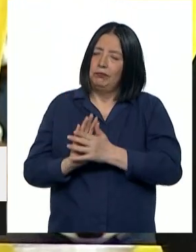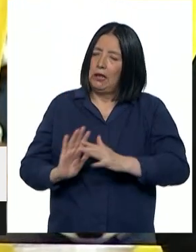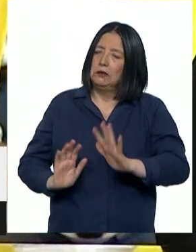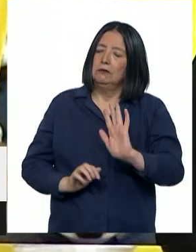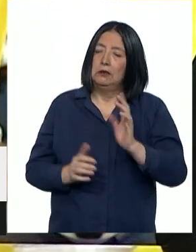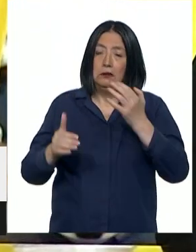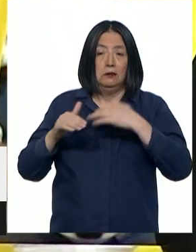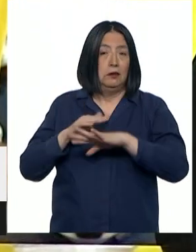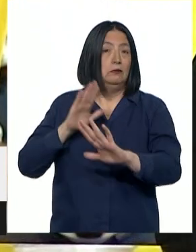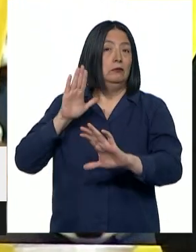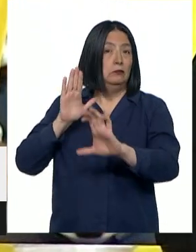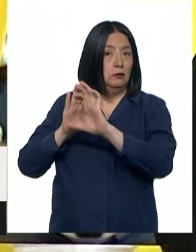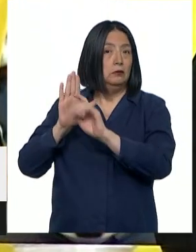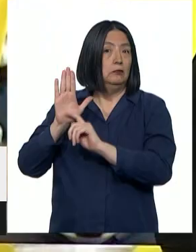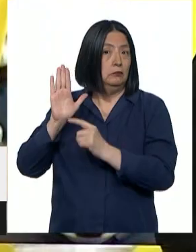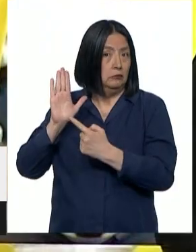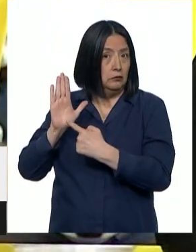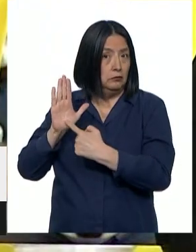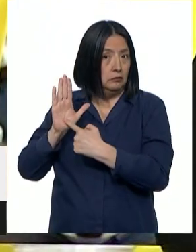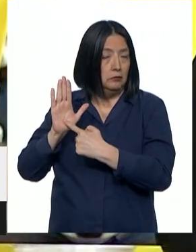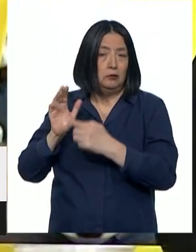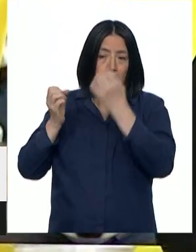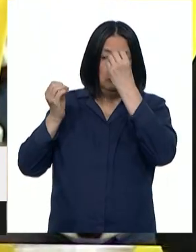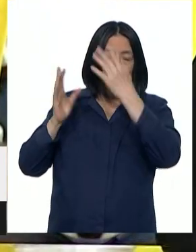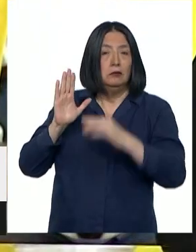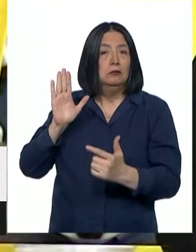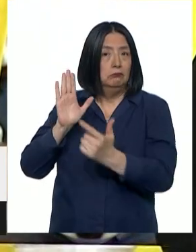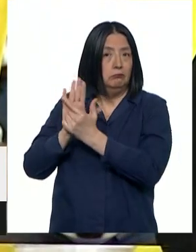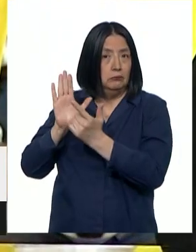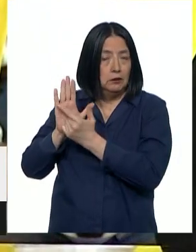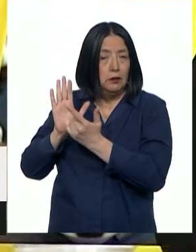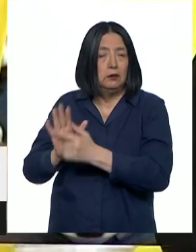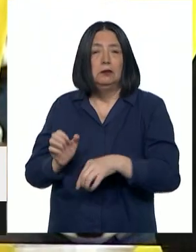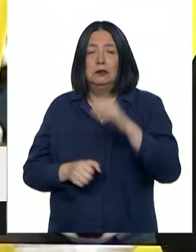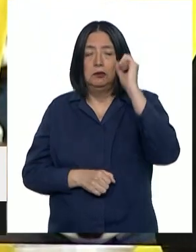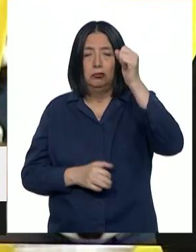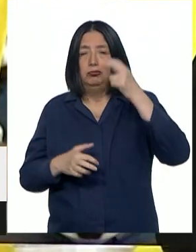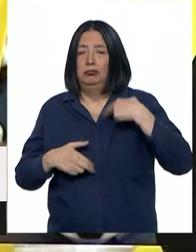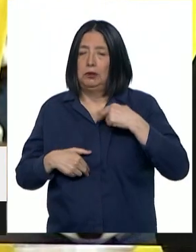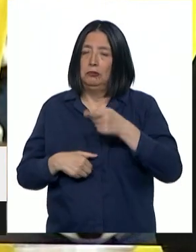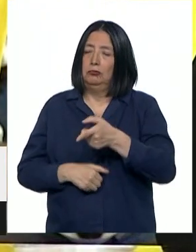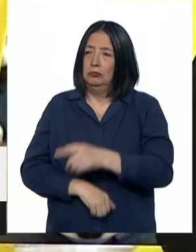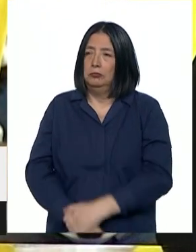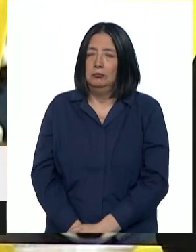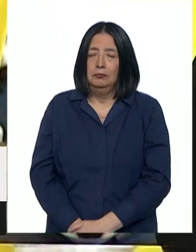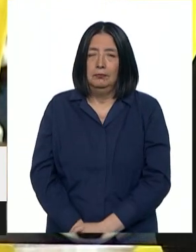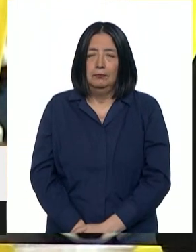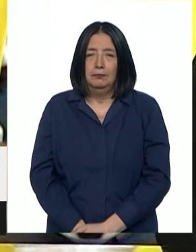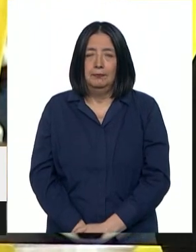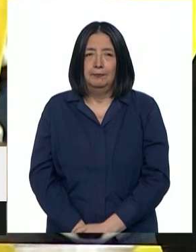Dentro del marco constitucional, dentro del marco de los derechos humanos,